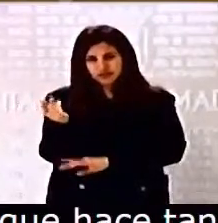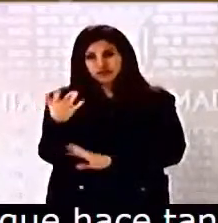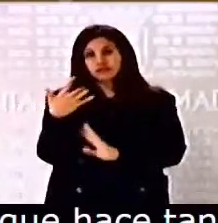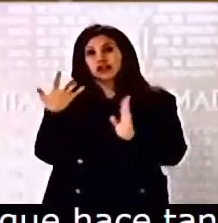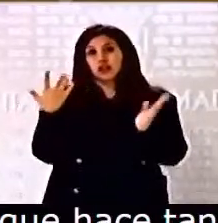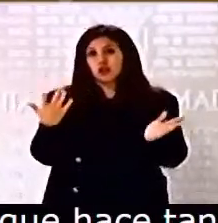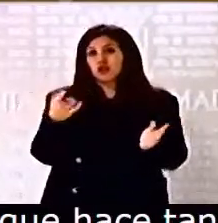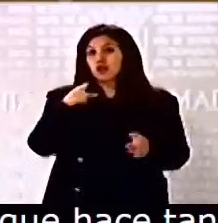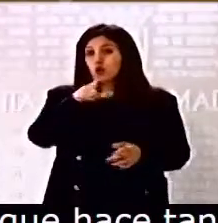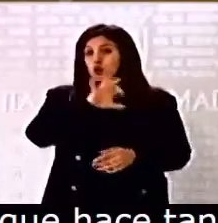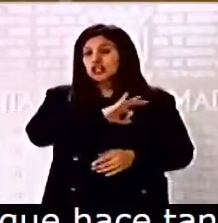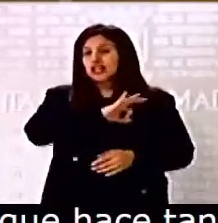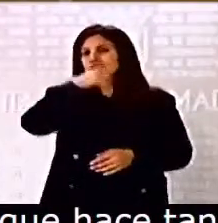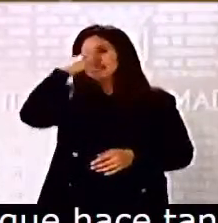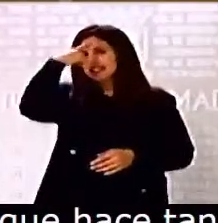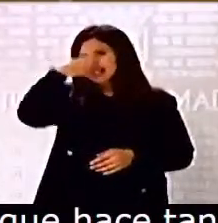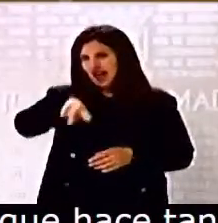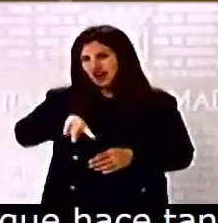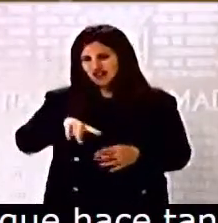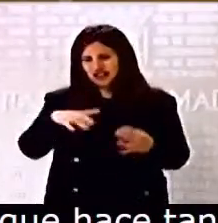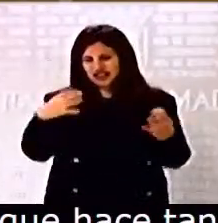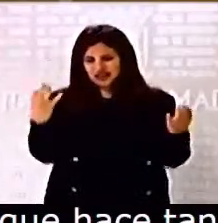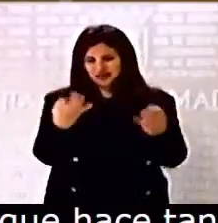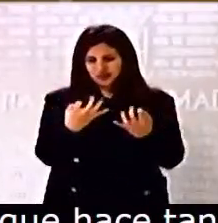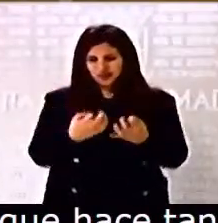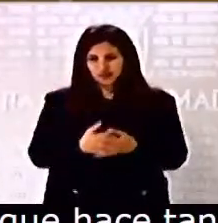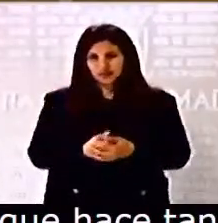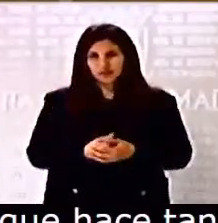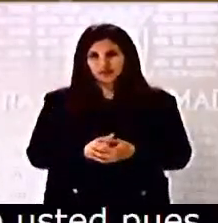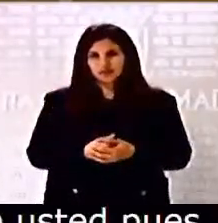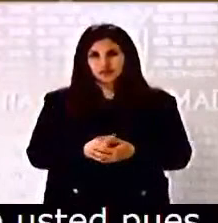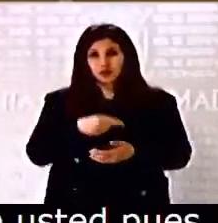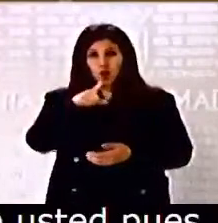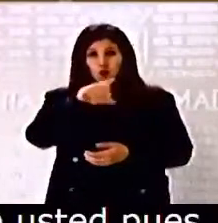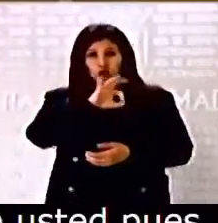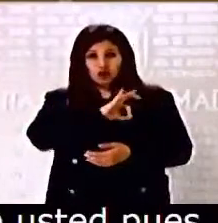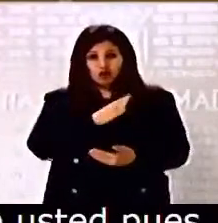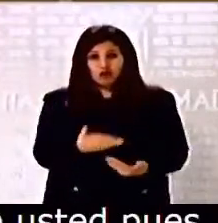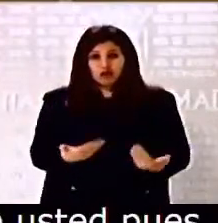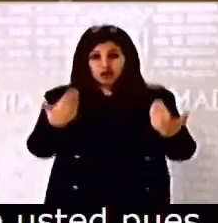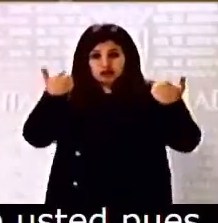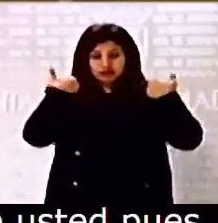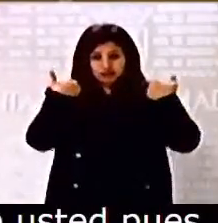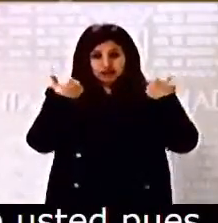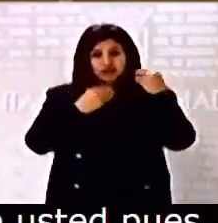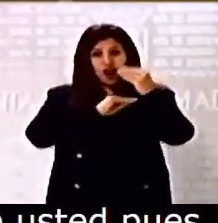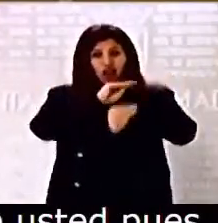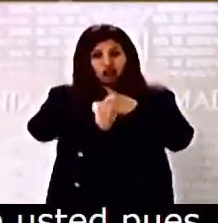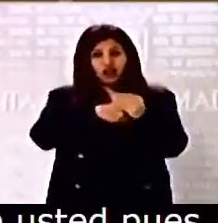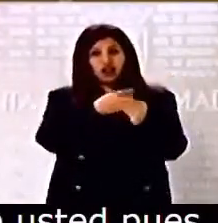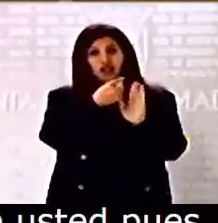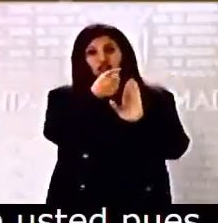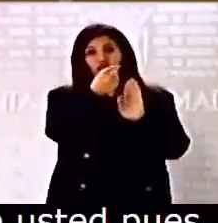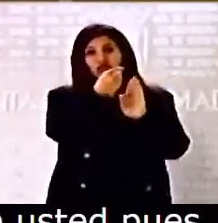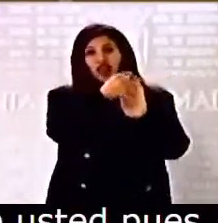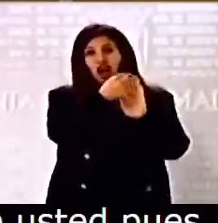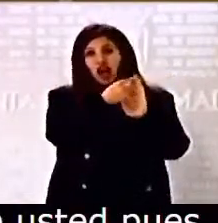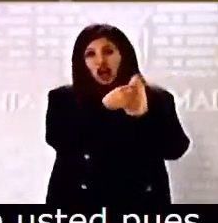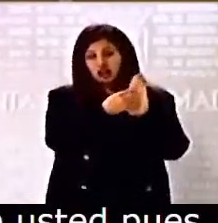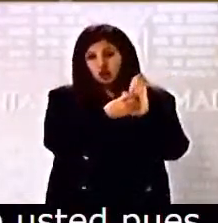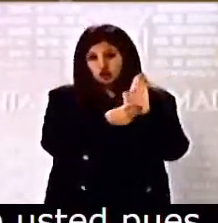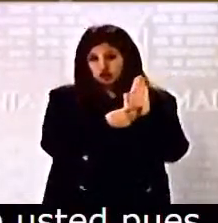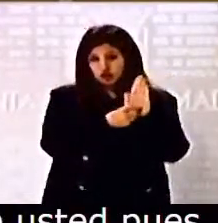Y sabe usted, porque usted se encarga de hacer los datos